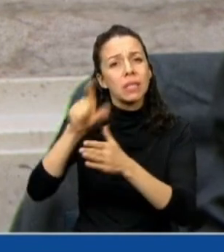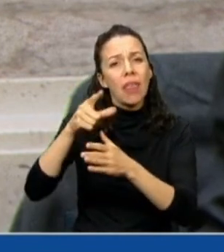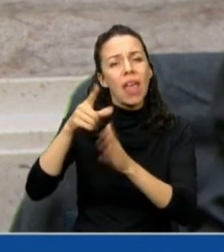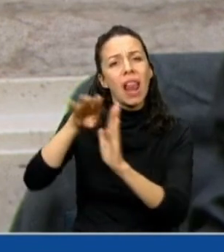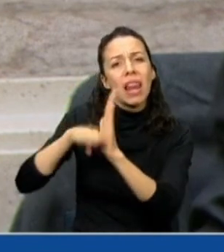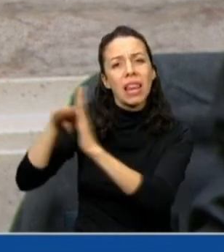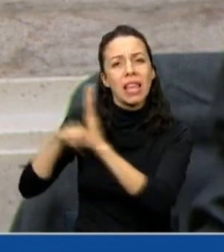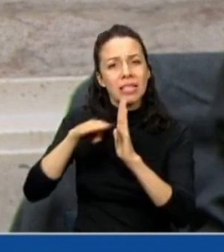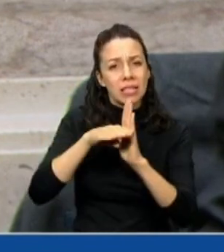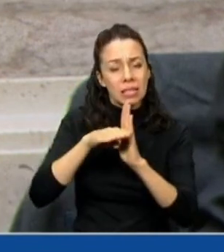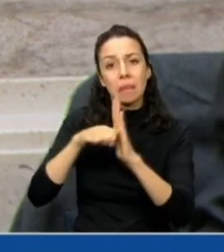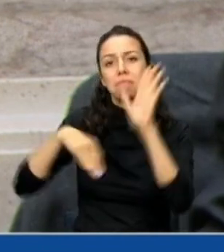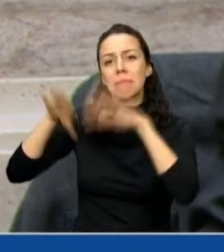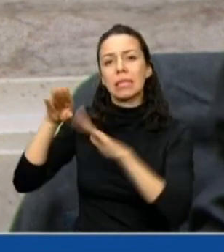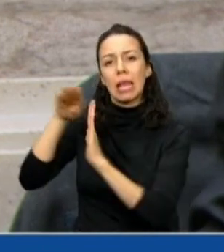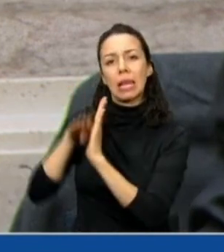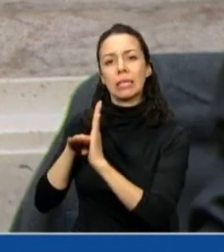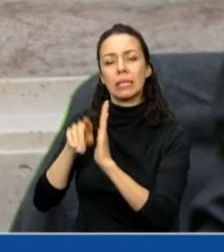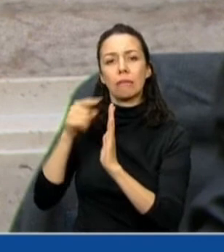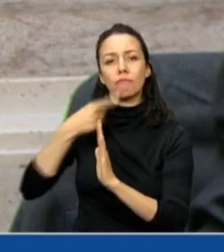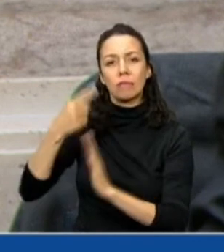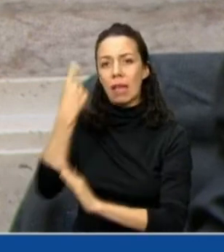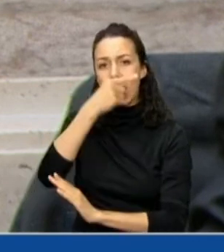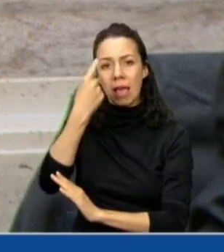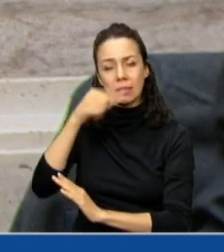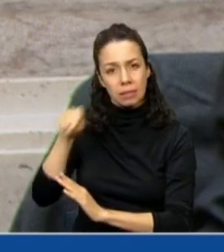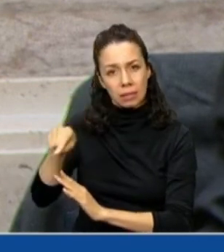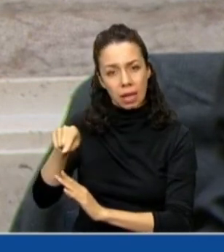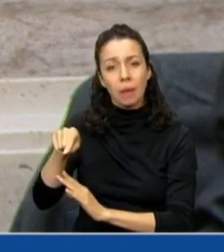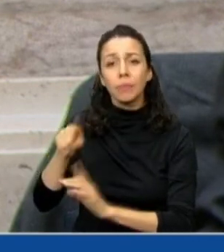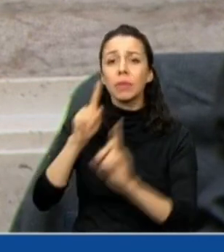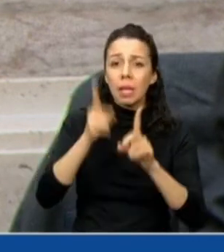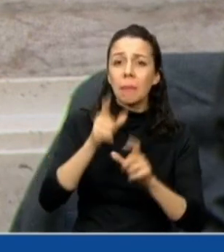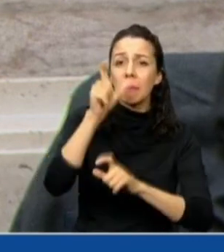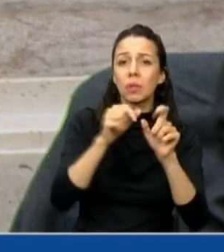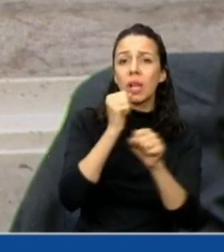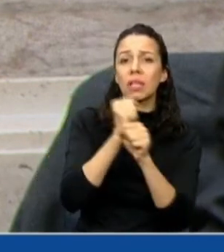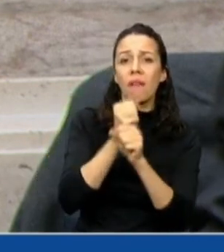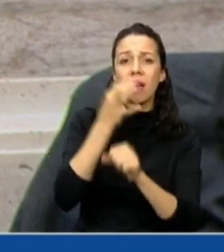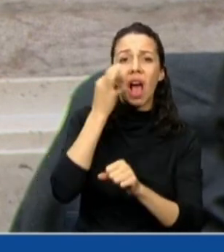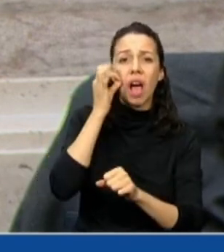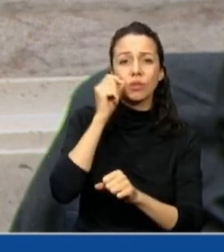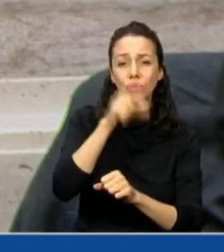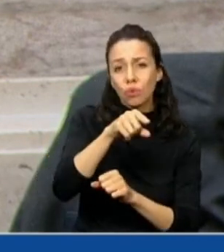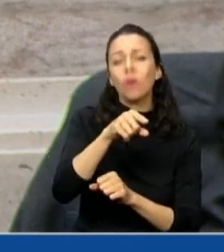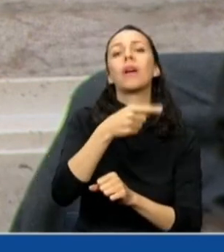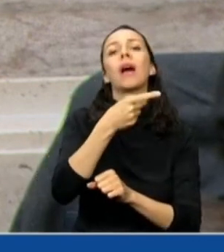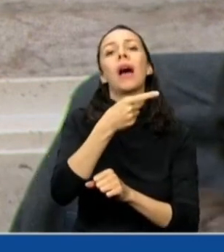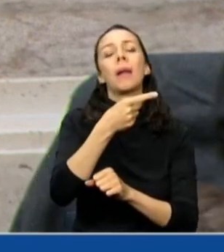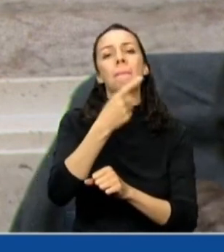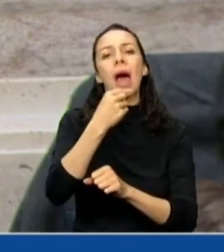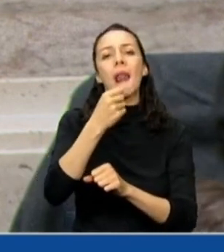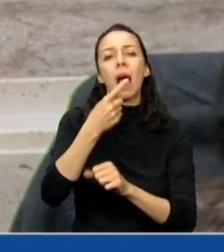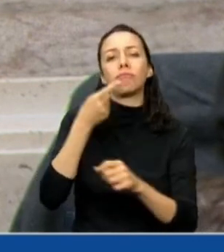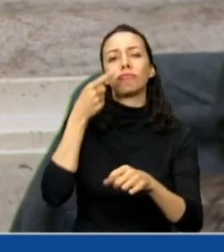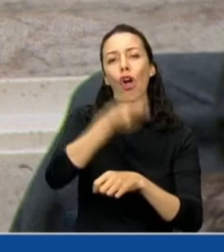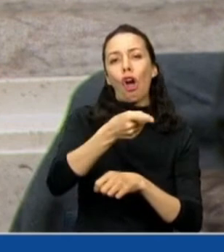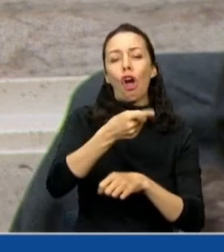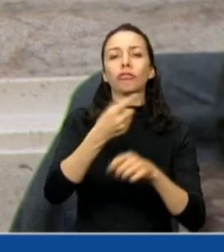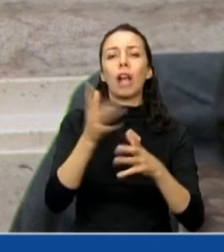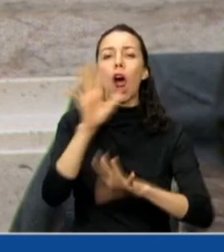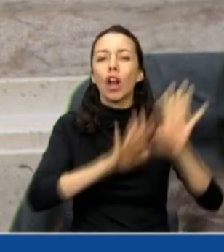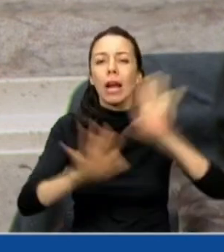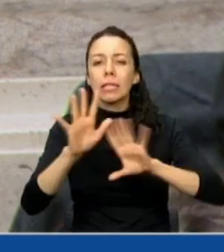listas, en especial de la lista celeste, como también trabajadores azucareros, para impedir la organización y la